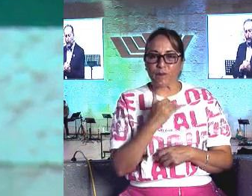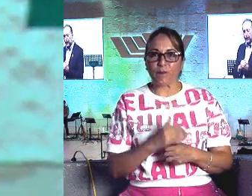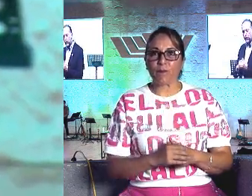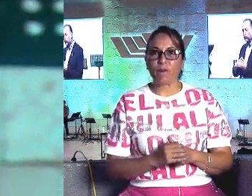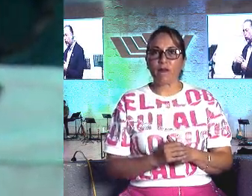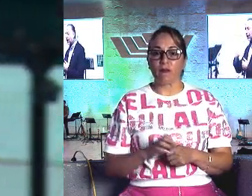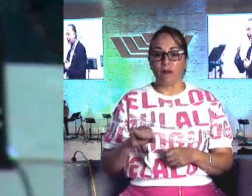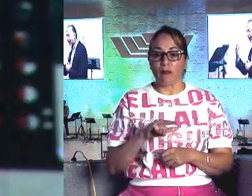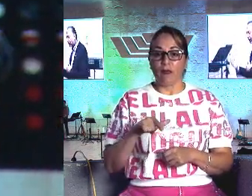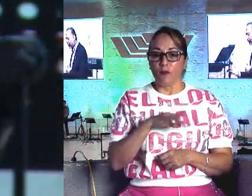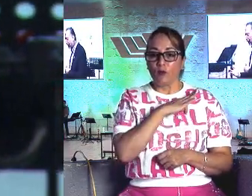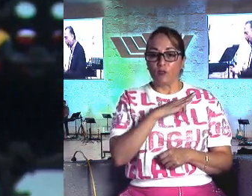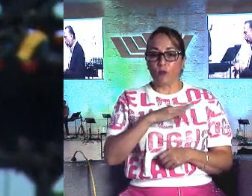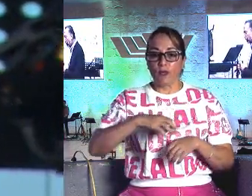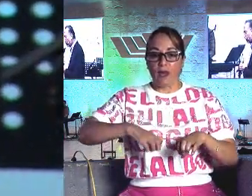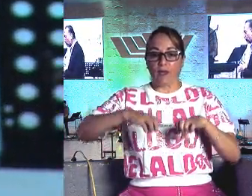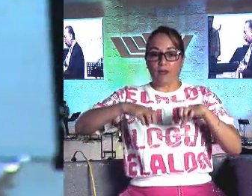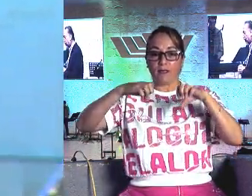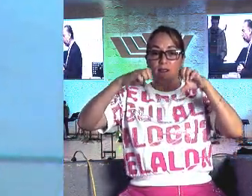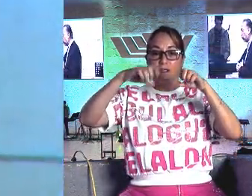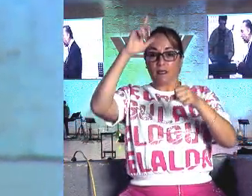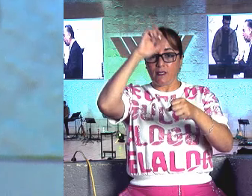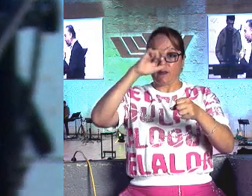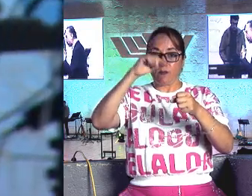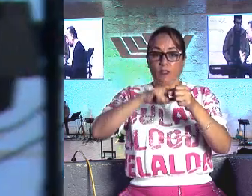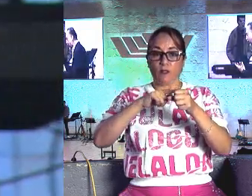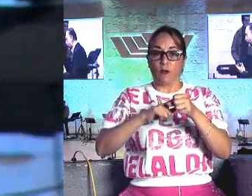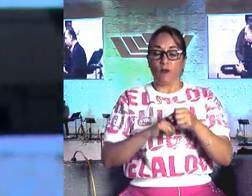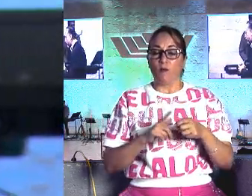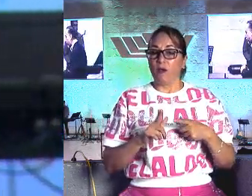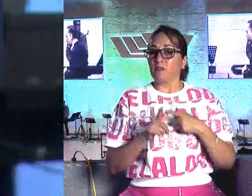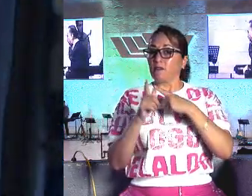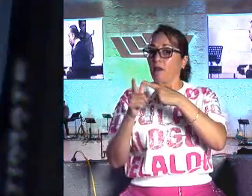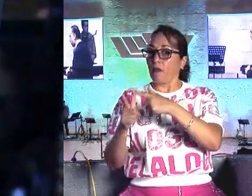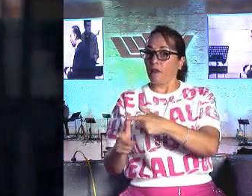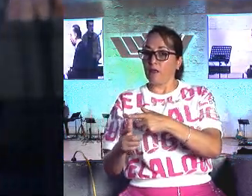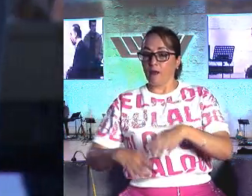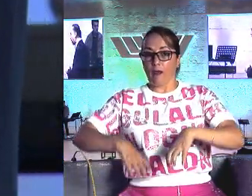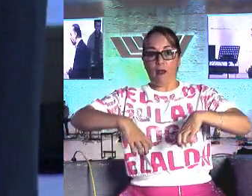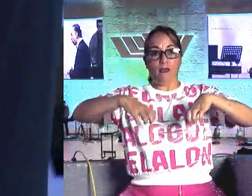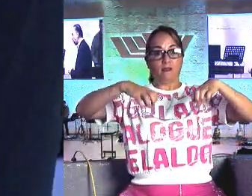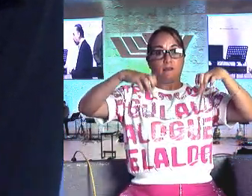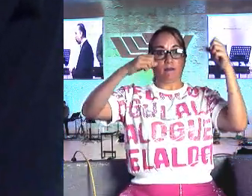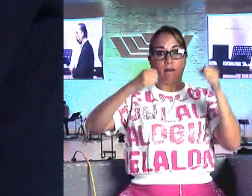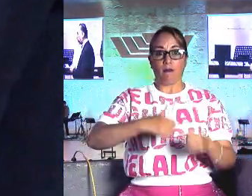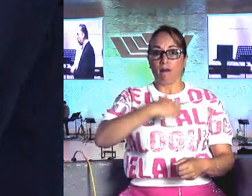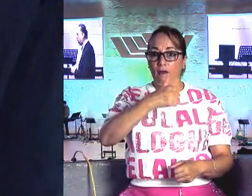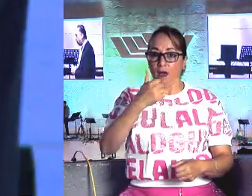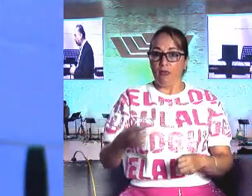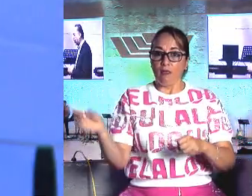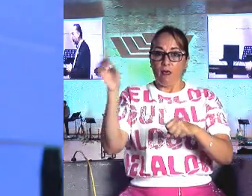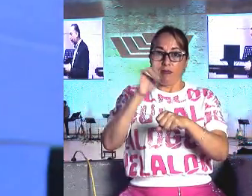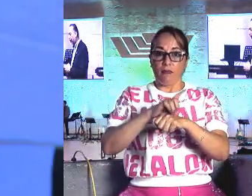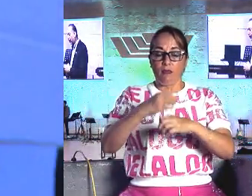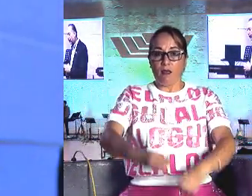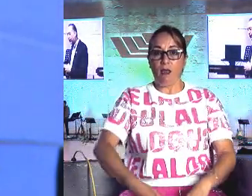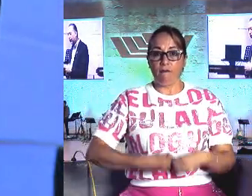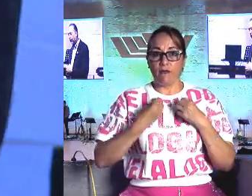y que ellos puedan crecer espiritualmente, puedan avanzar cada día en el camino de la vida